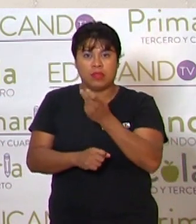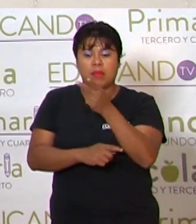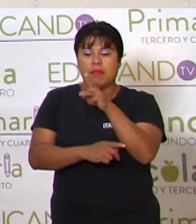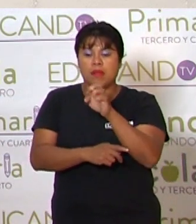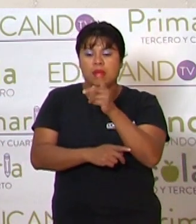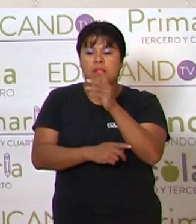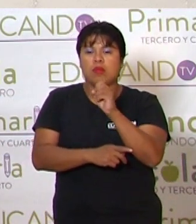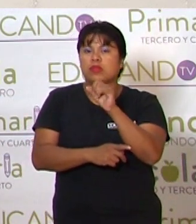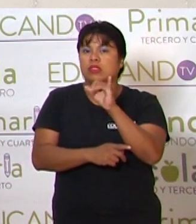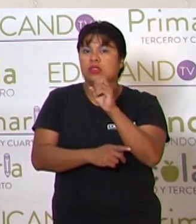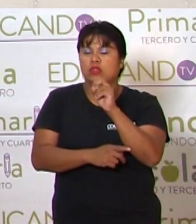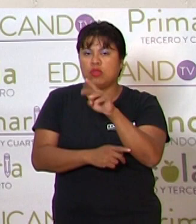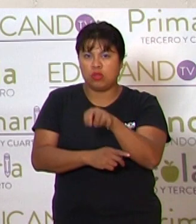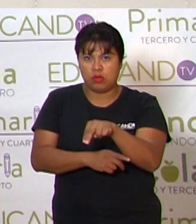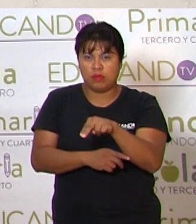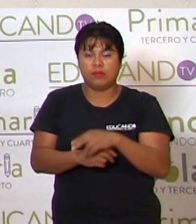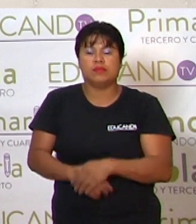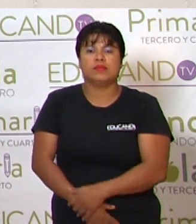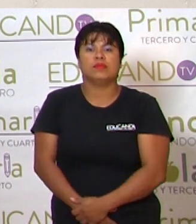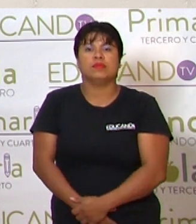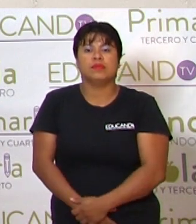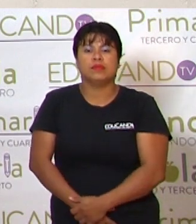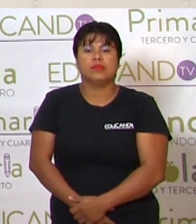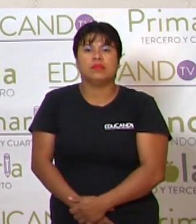preposición. Nada más nuestra preposición, ¿eh?